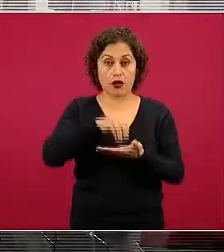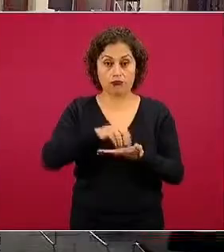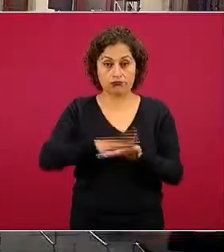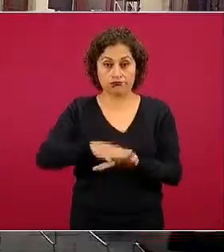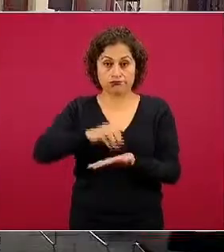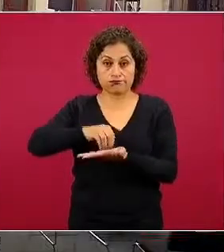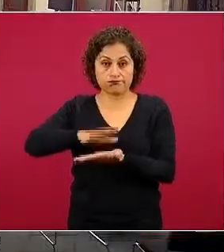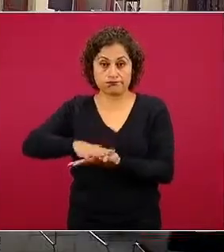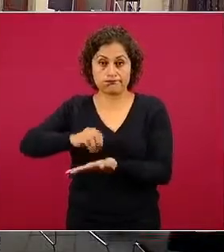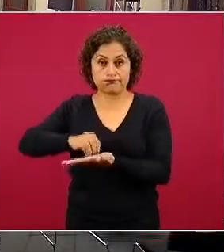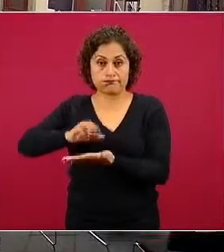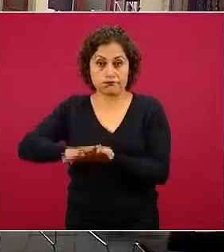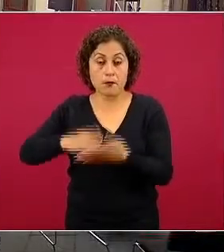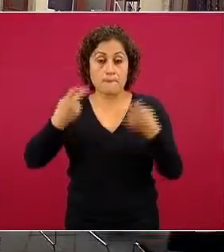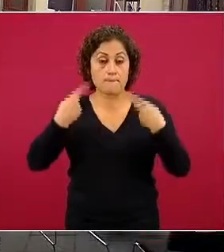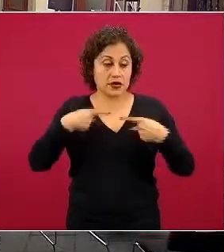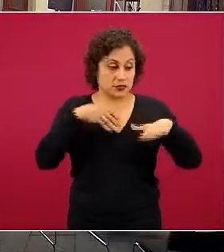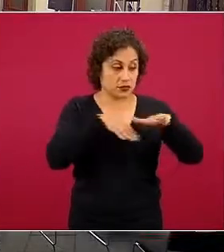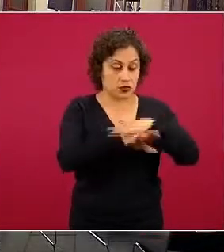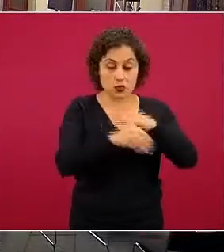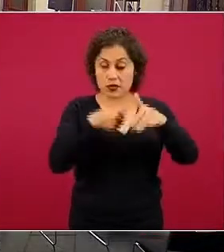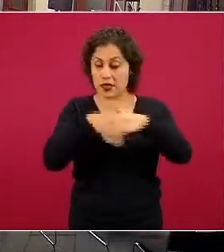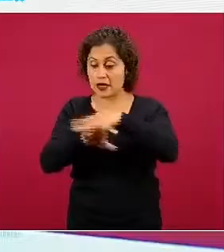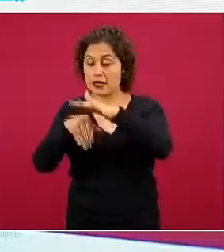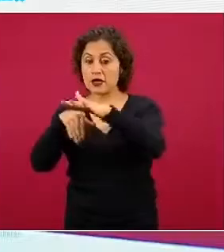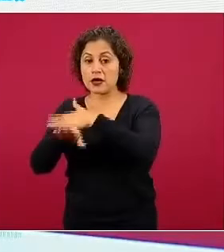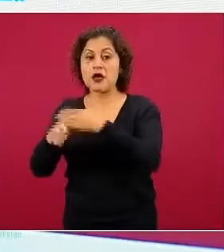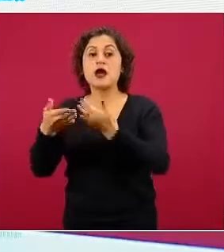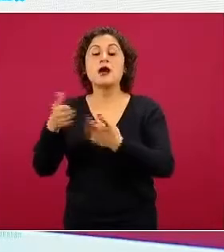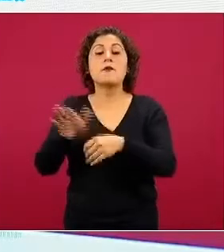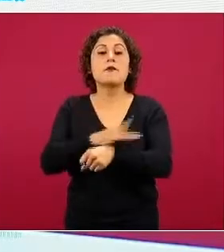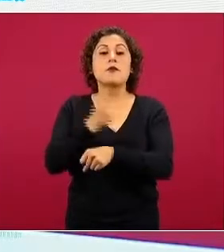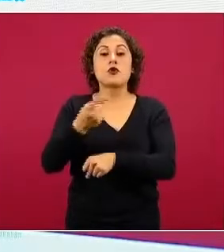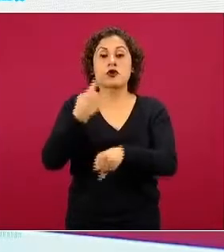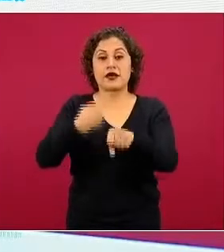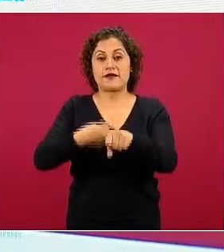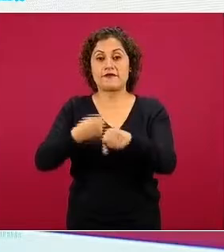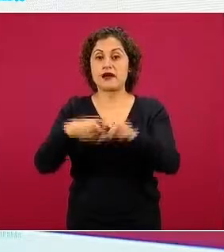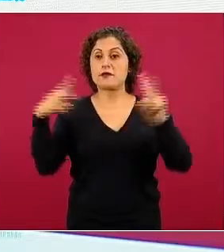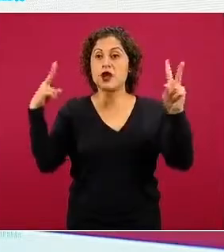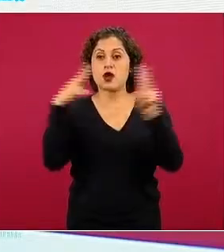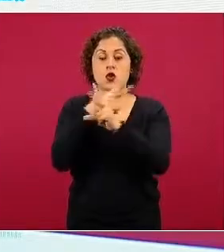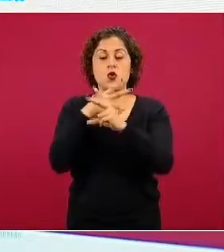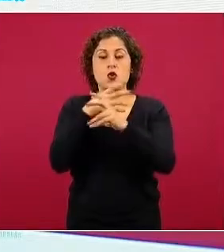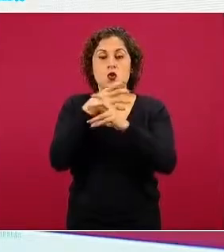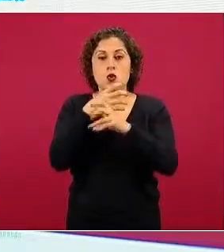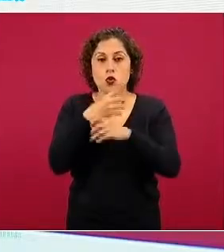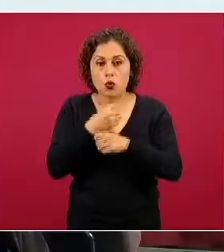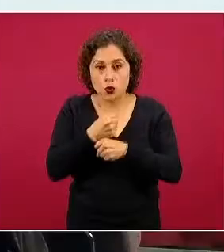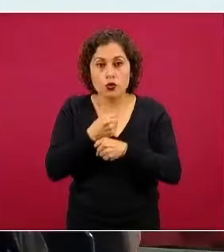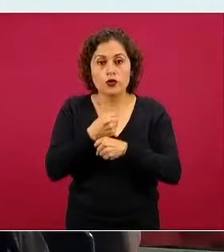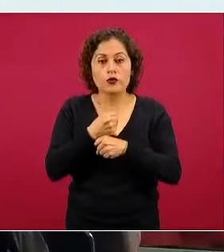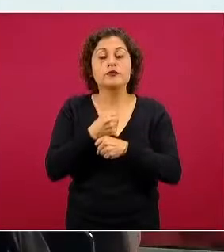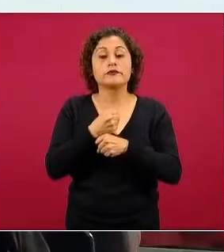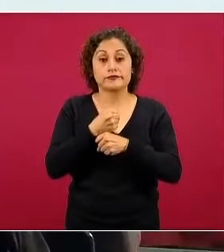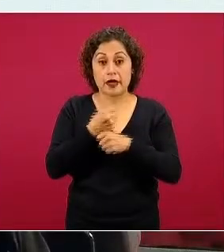las personas que han sido ingresadas por infección respiratoria aguda grave y que son egresadas